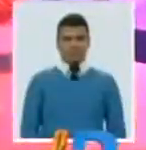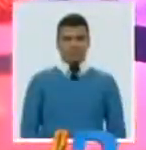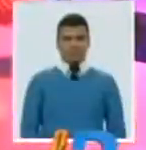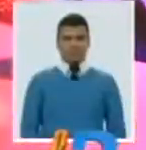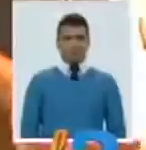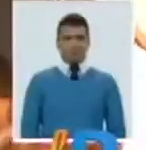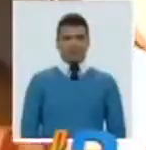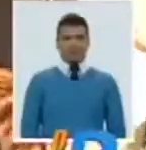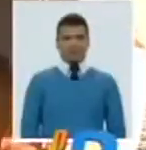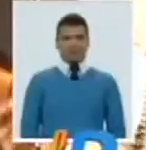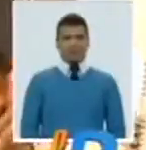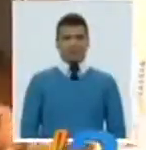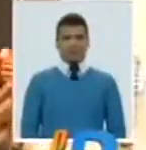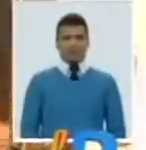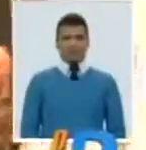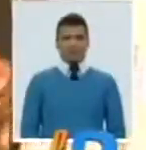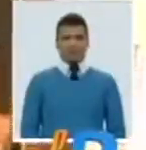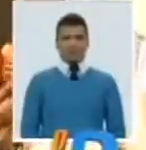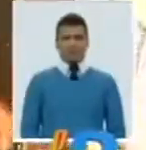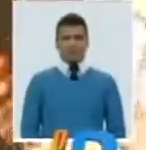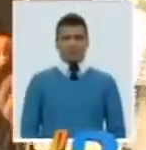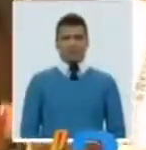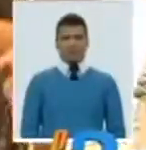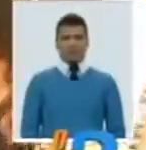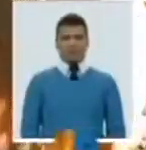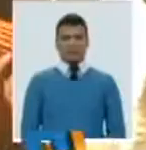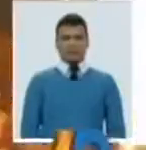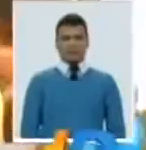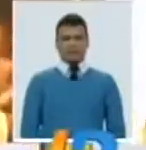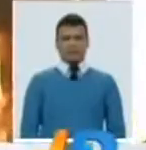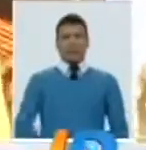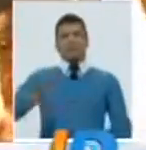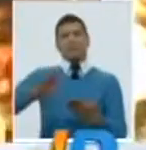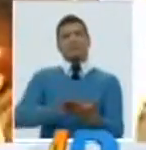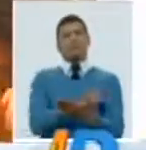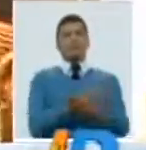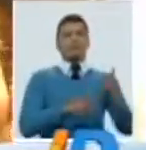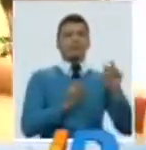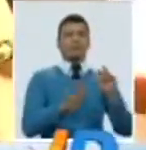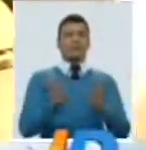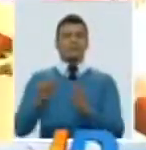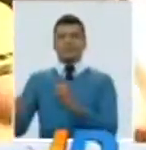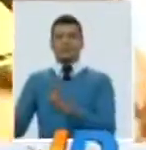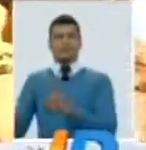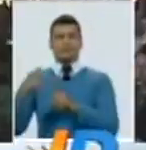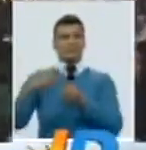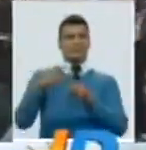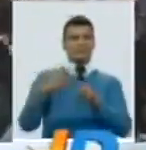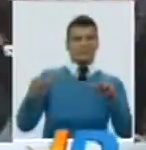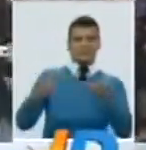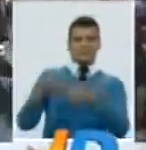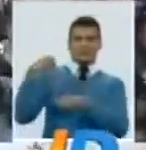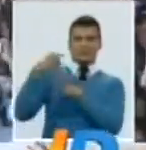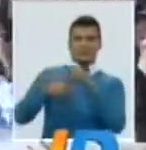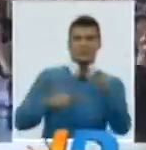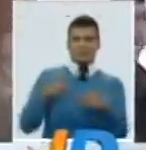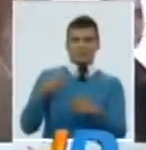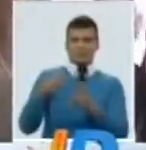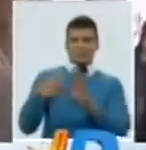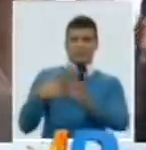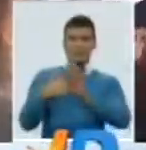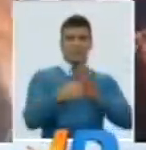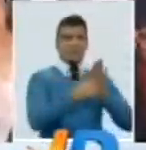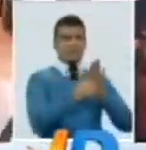lo que le ha pasado no lo puedo creer. Al son de marimba y chirimía, herencia de Timbiquí conmocionó al Coliseo de